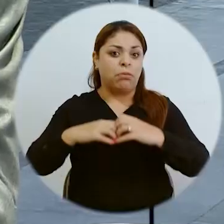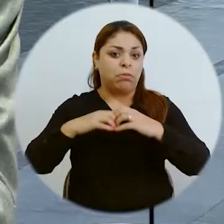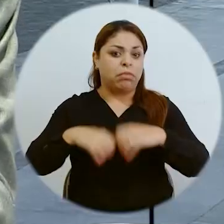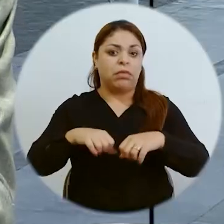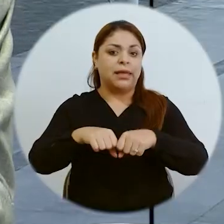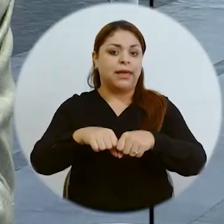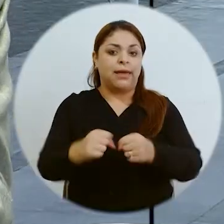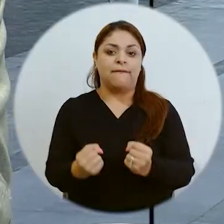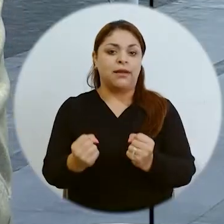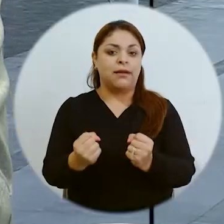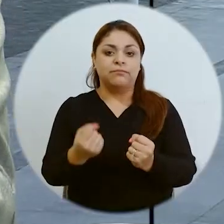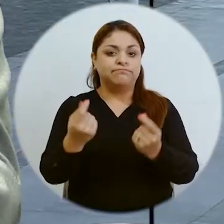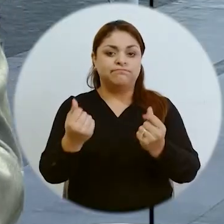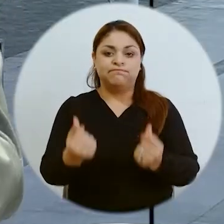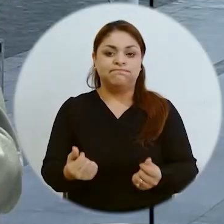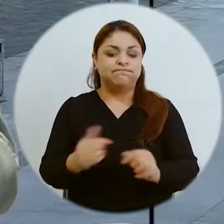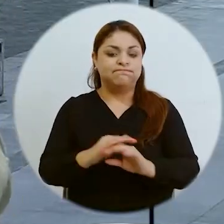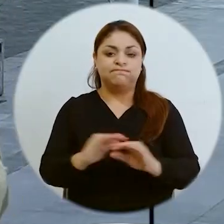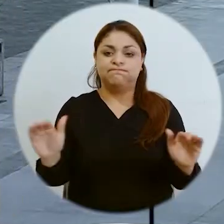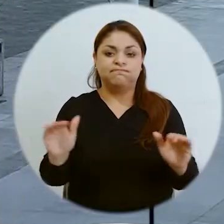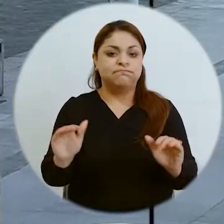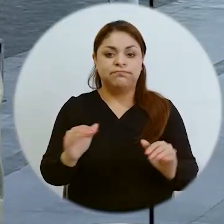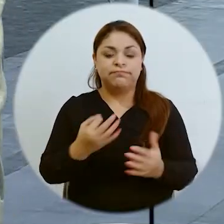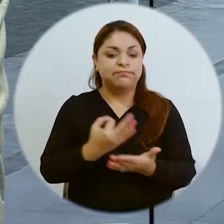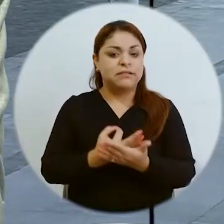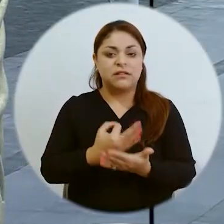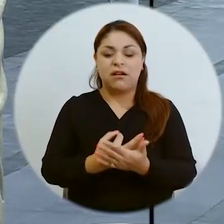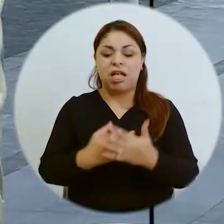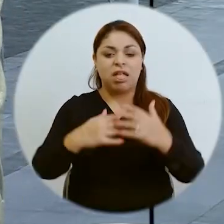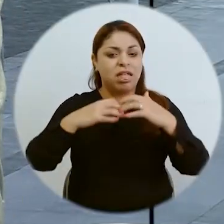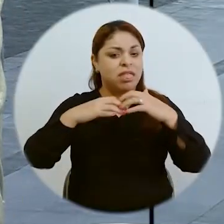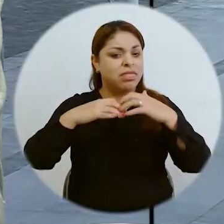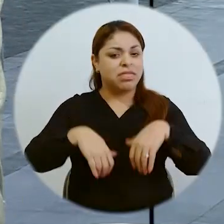quiebra familiar, a una quiebra de sus finanzas